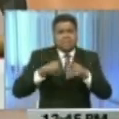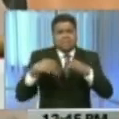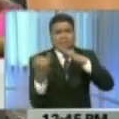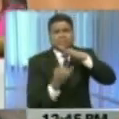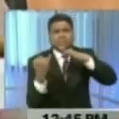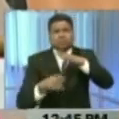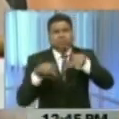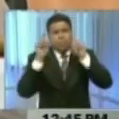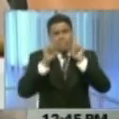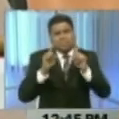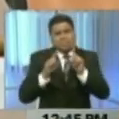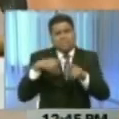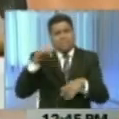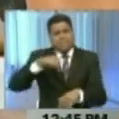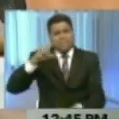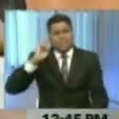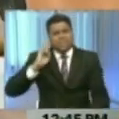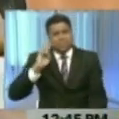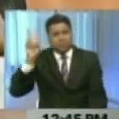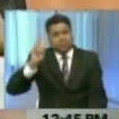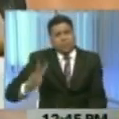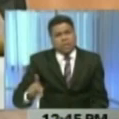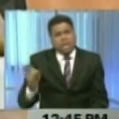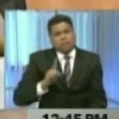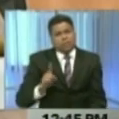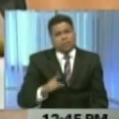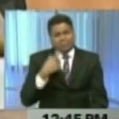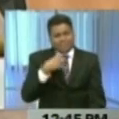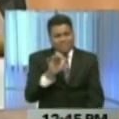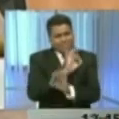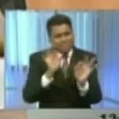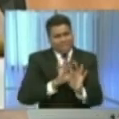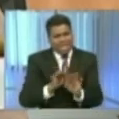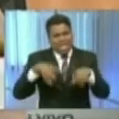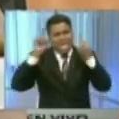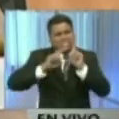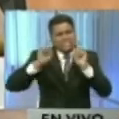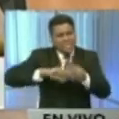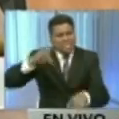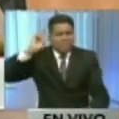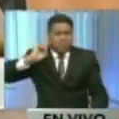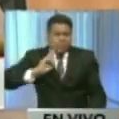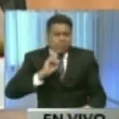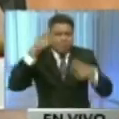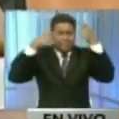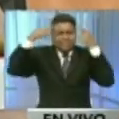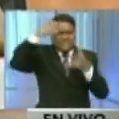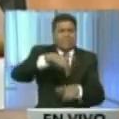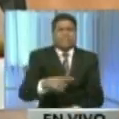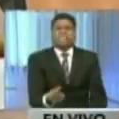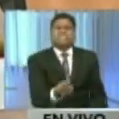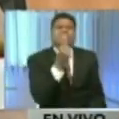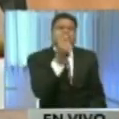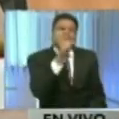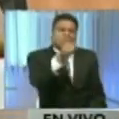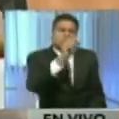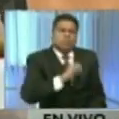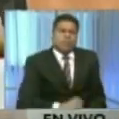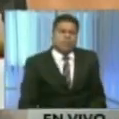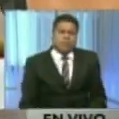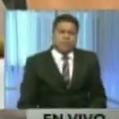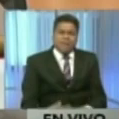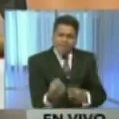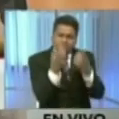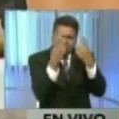al pueblo de Simón Bolívar, de Hugo Chávez. No eres quien, nadie lo es, para instruirlo.